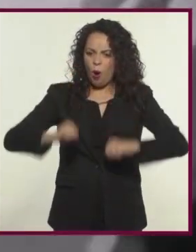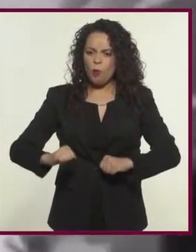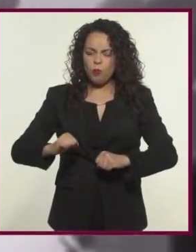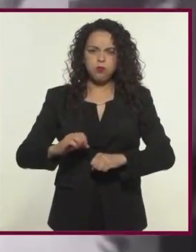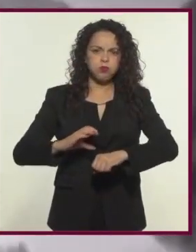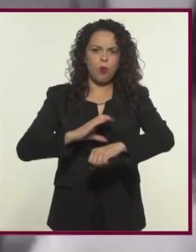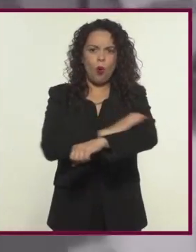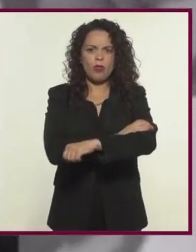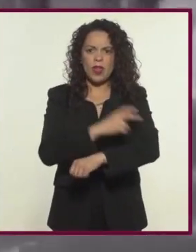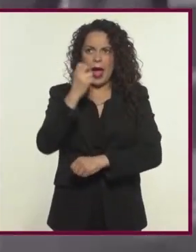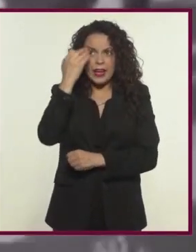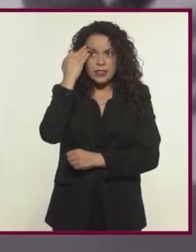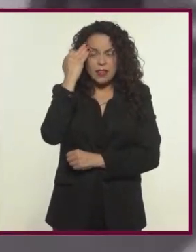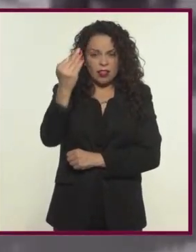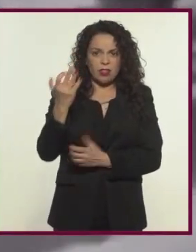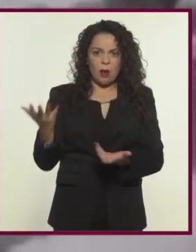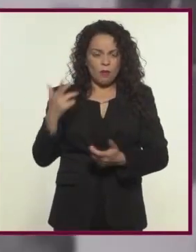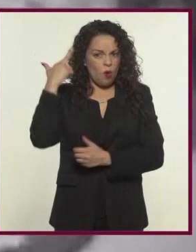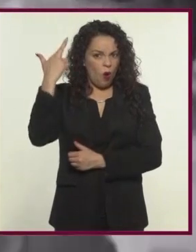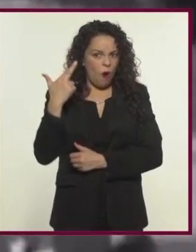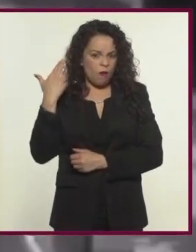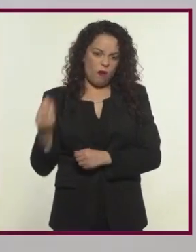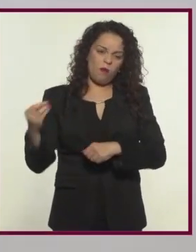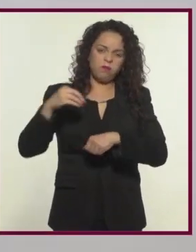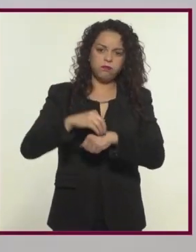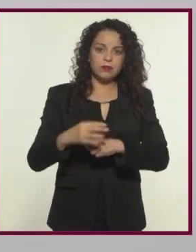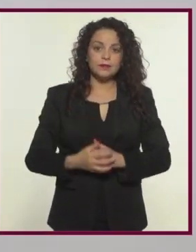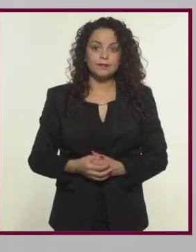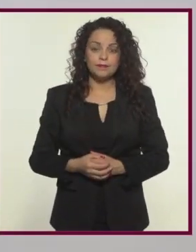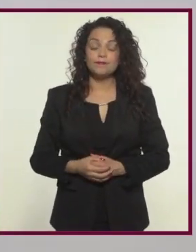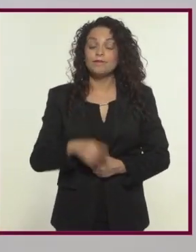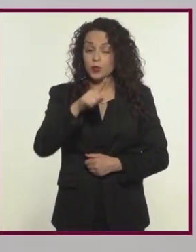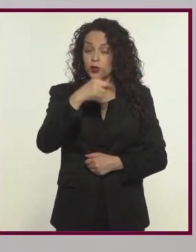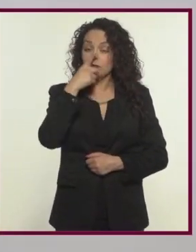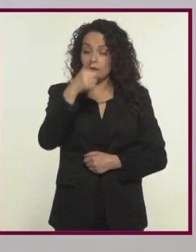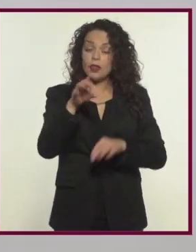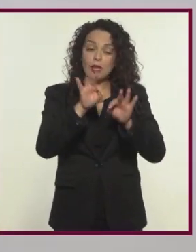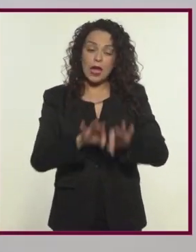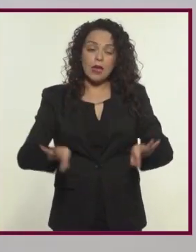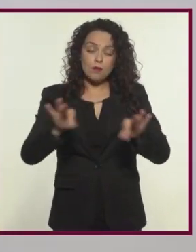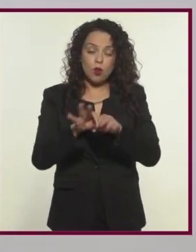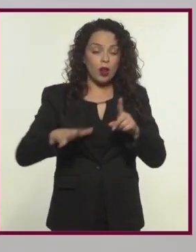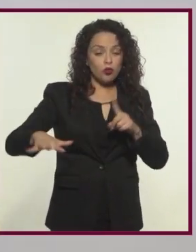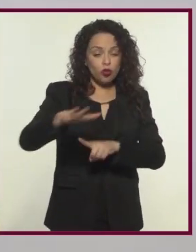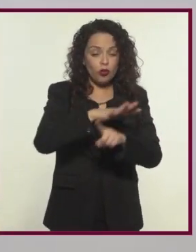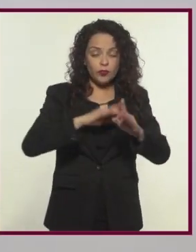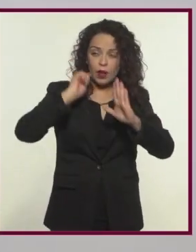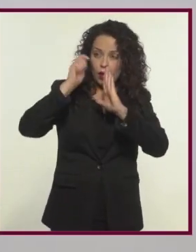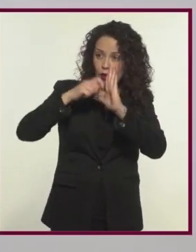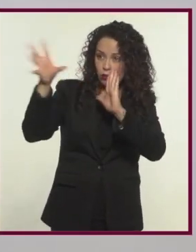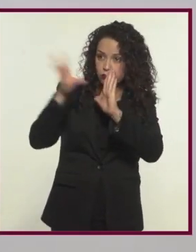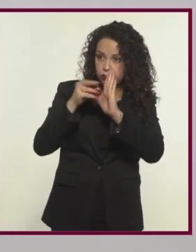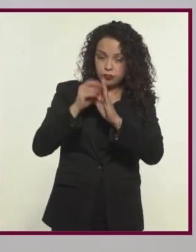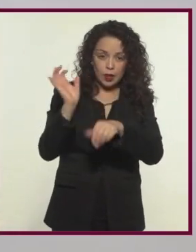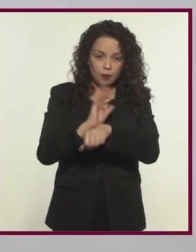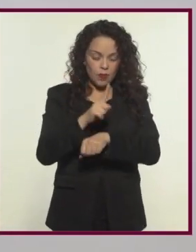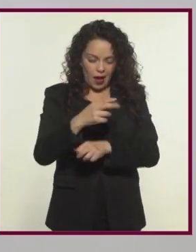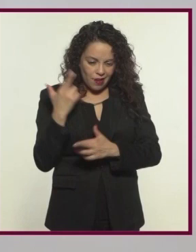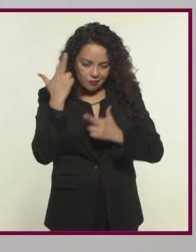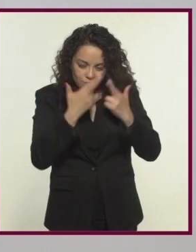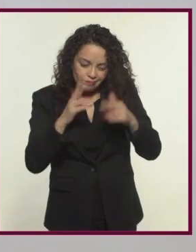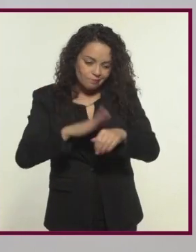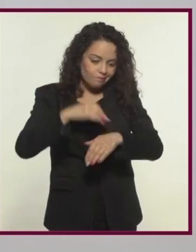existía en ese entonces. Tú mismo lo dijiste. También es importante el análisis social y del contexto en el que se filmaron las